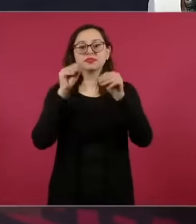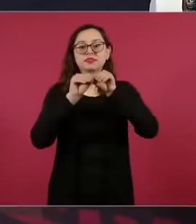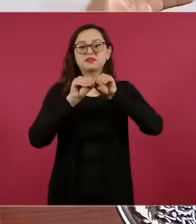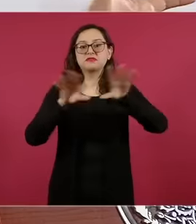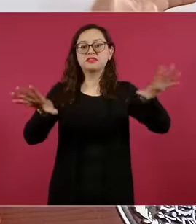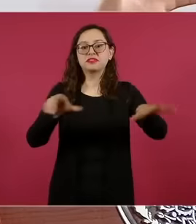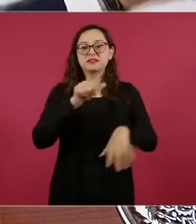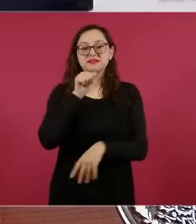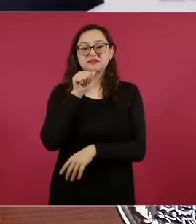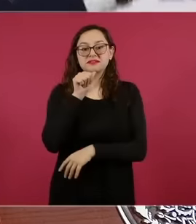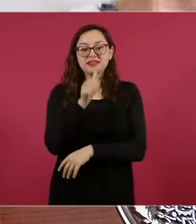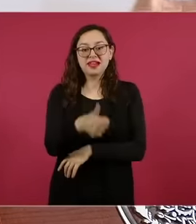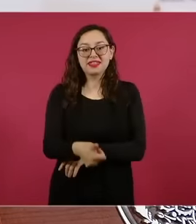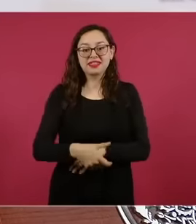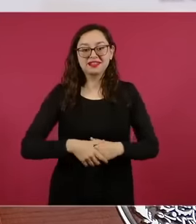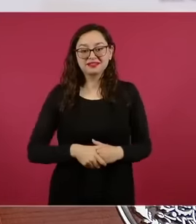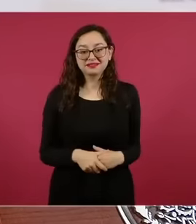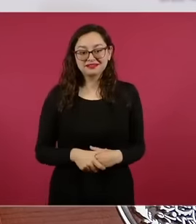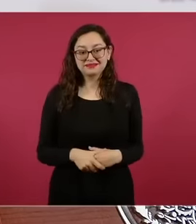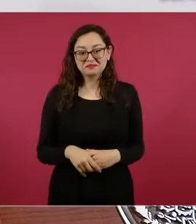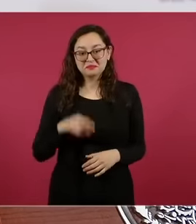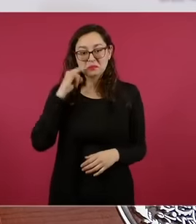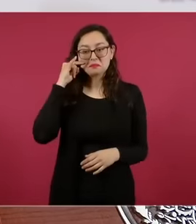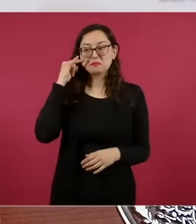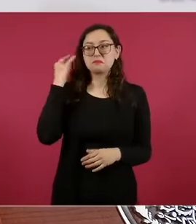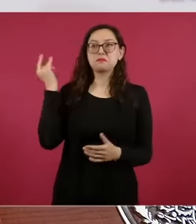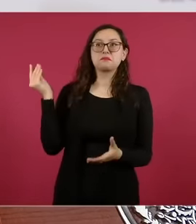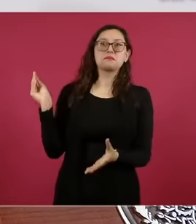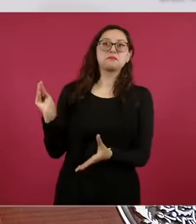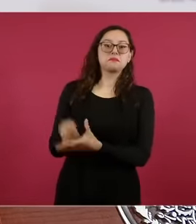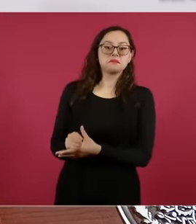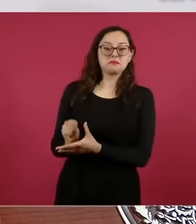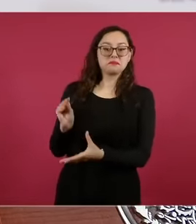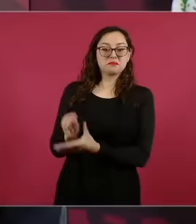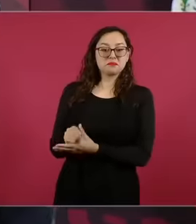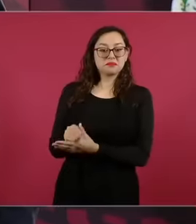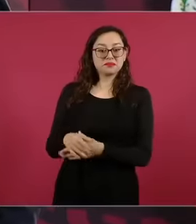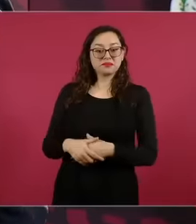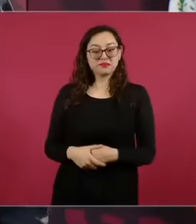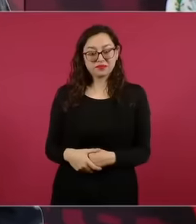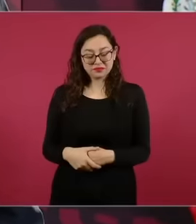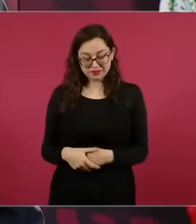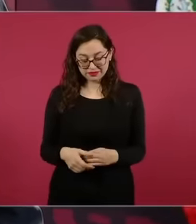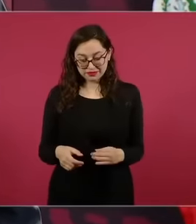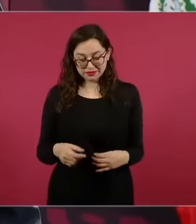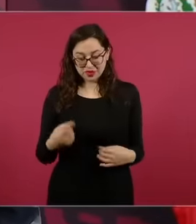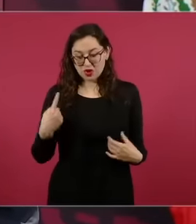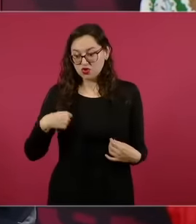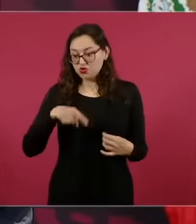información, no existíamos. Yo creo que nosotros llenamos el Zócalo